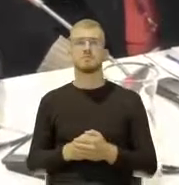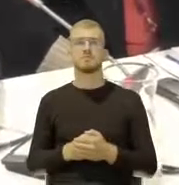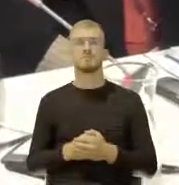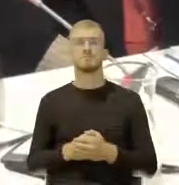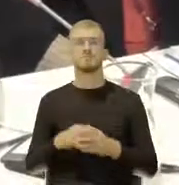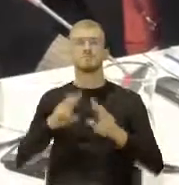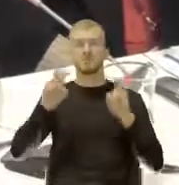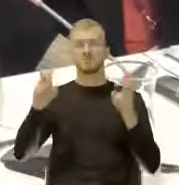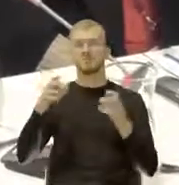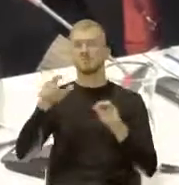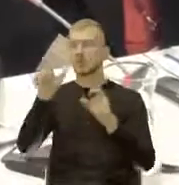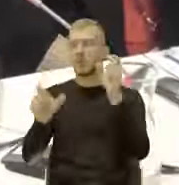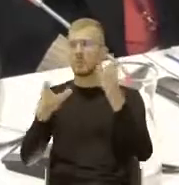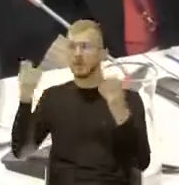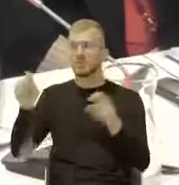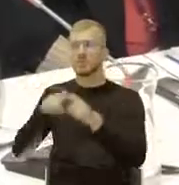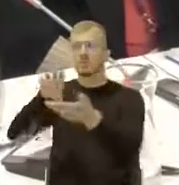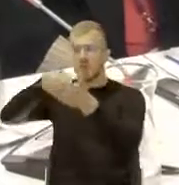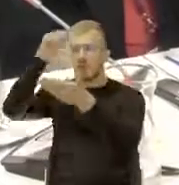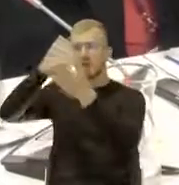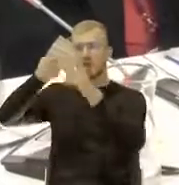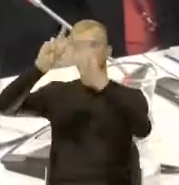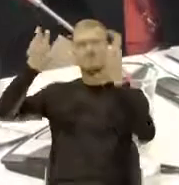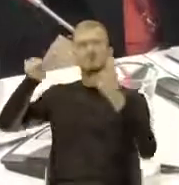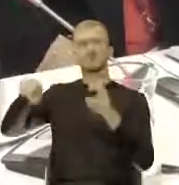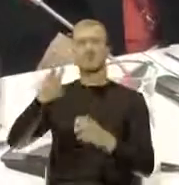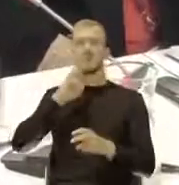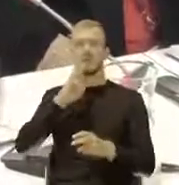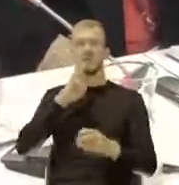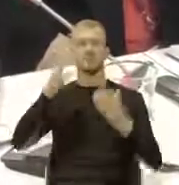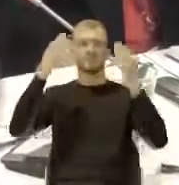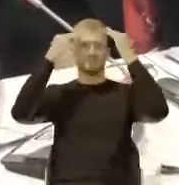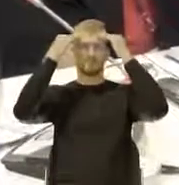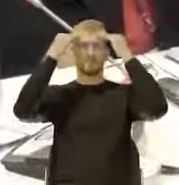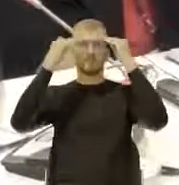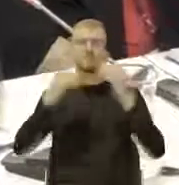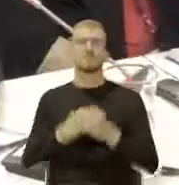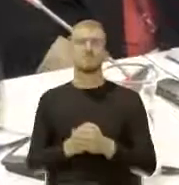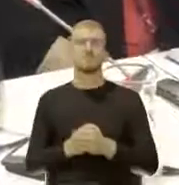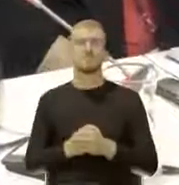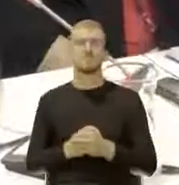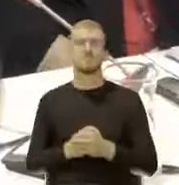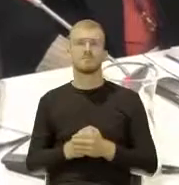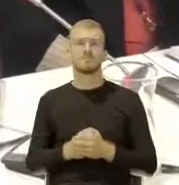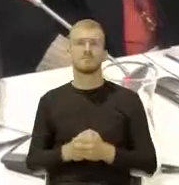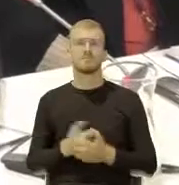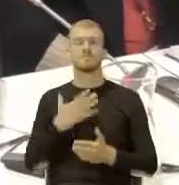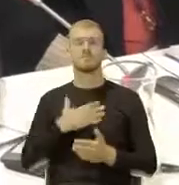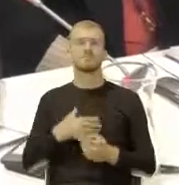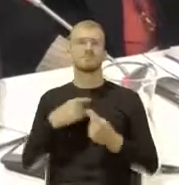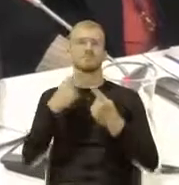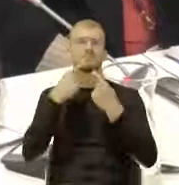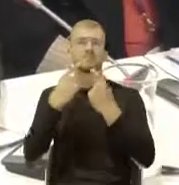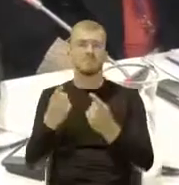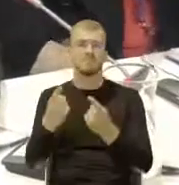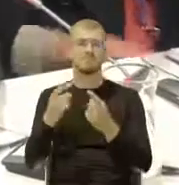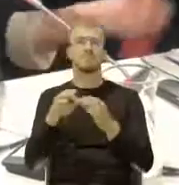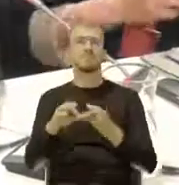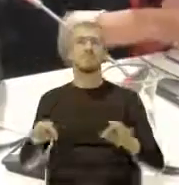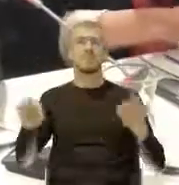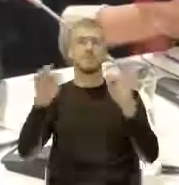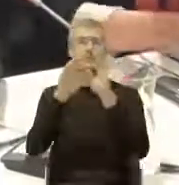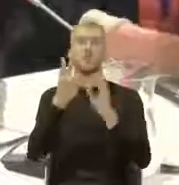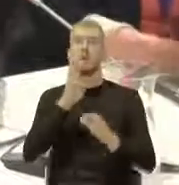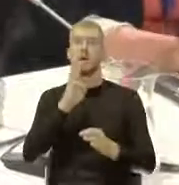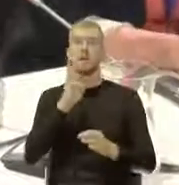llamar la atención que el agua tiene que ser parte de nuestra agenda permanente en el desarrollo de nuestras ciudades. En